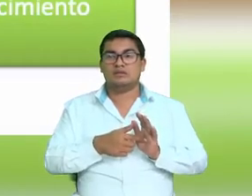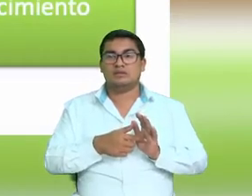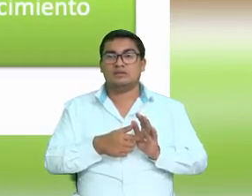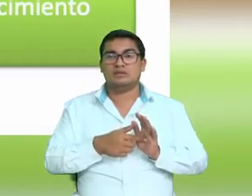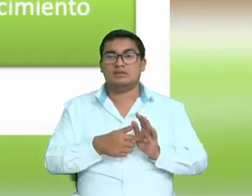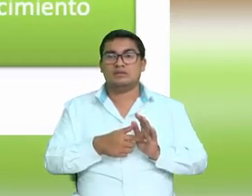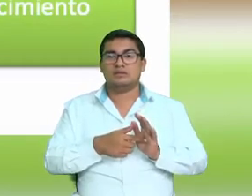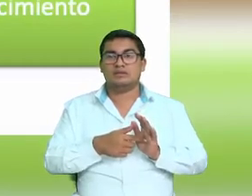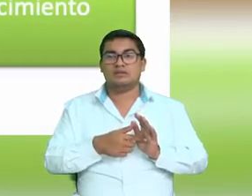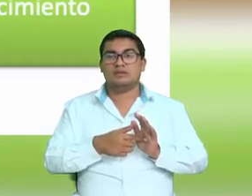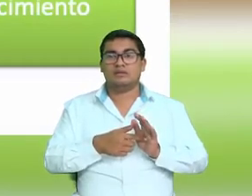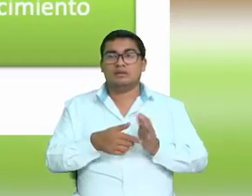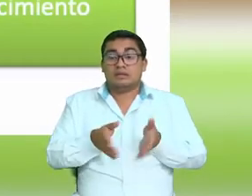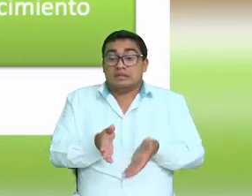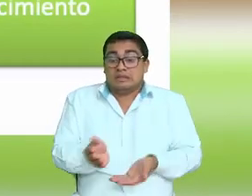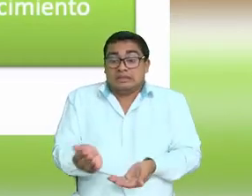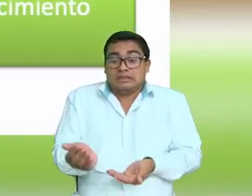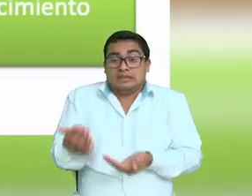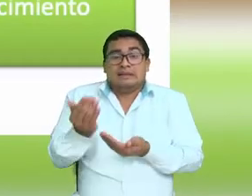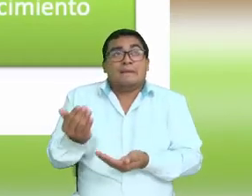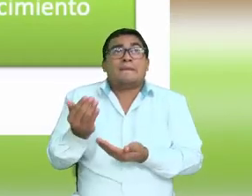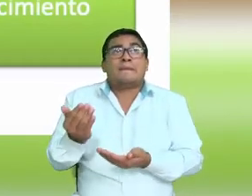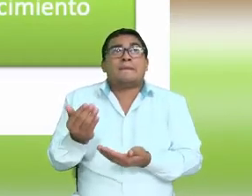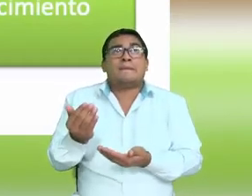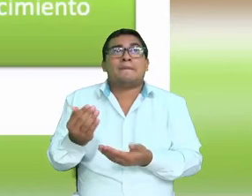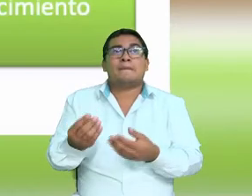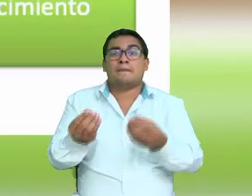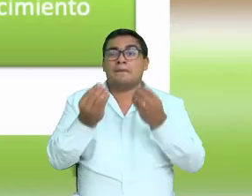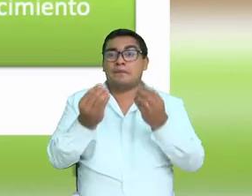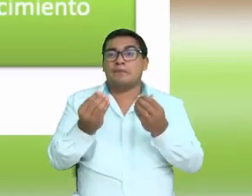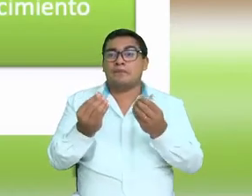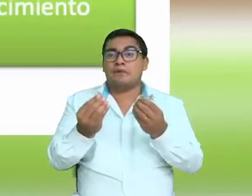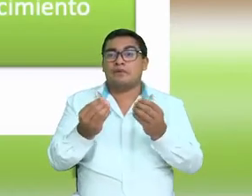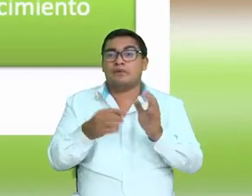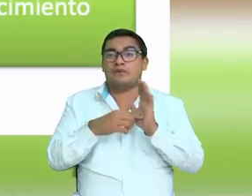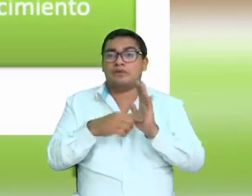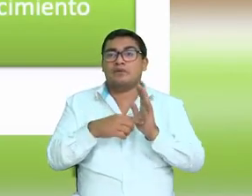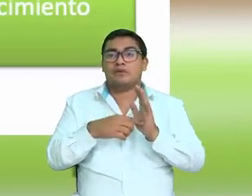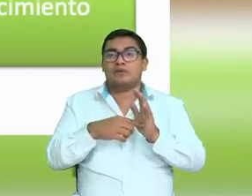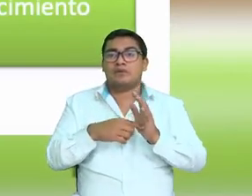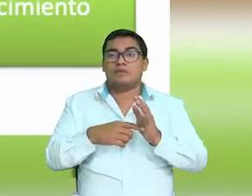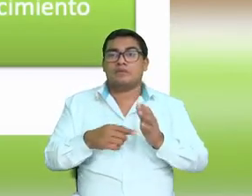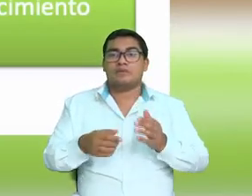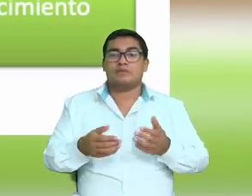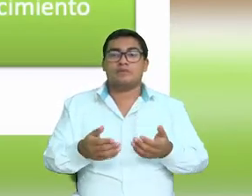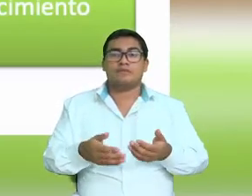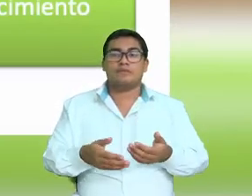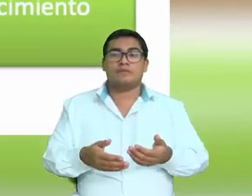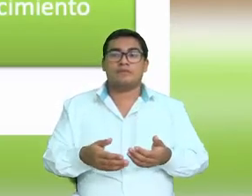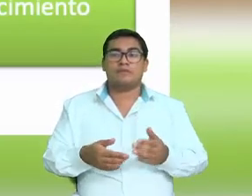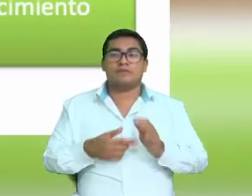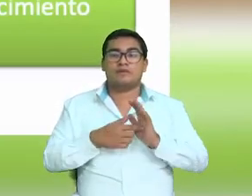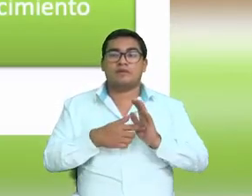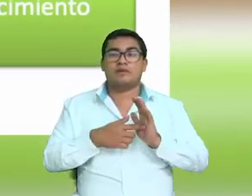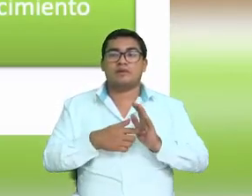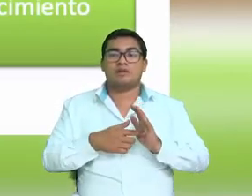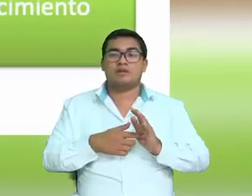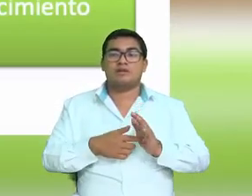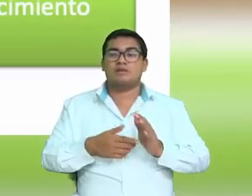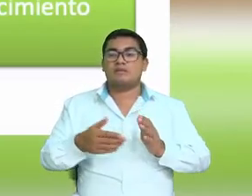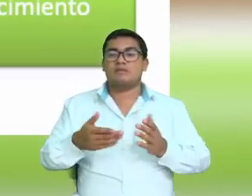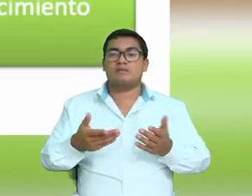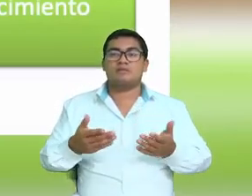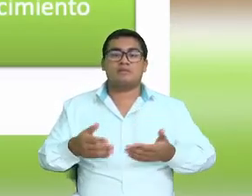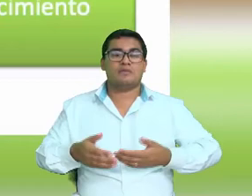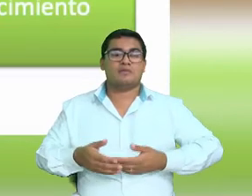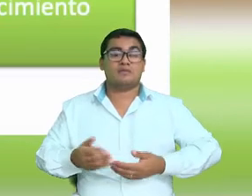desde los primeros recién nacido. Correcto. Porque muchas veces los recién nacidos no reciben una alimentación adecuada. Por